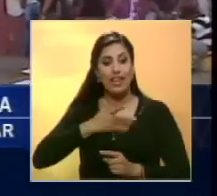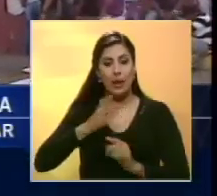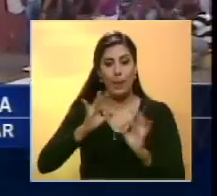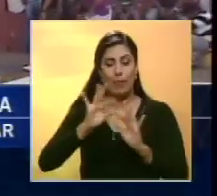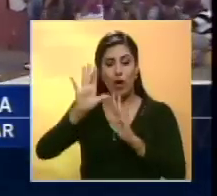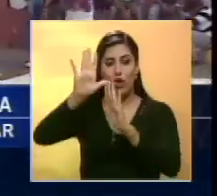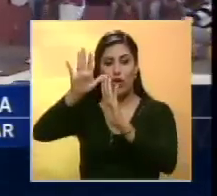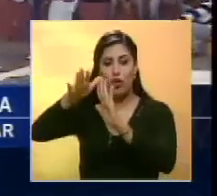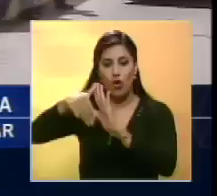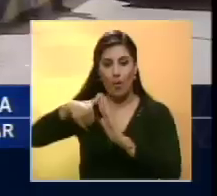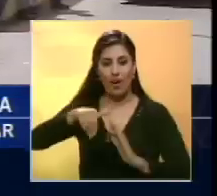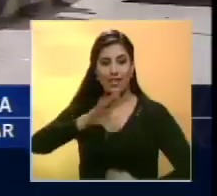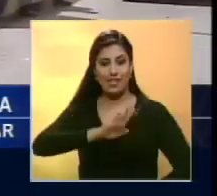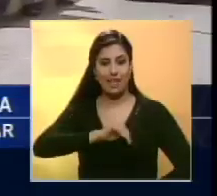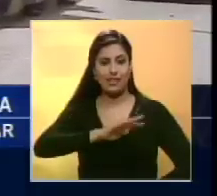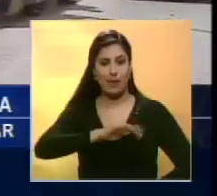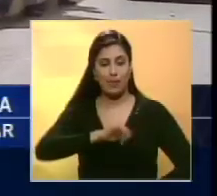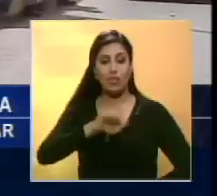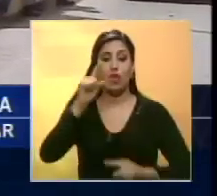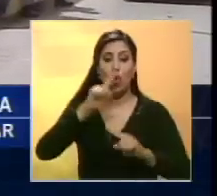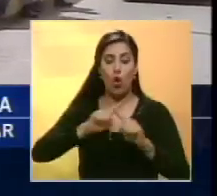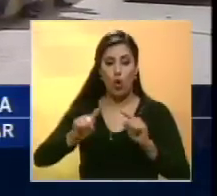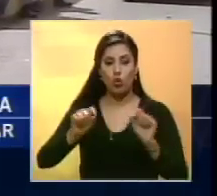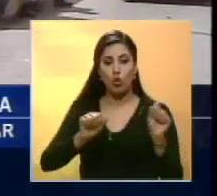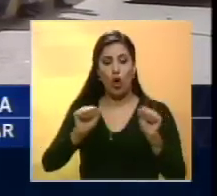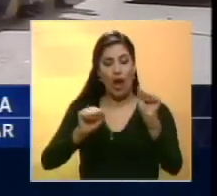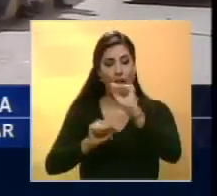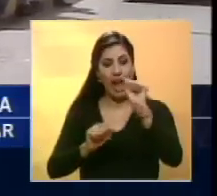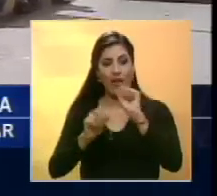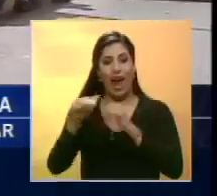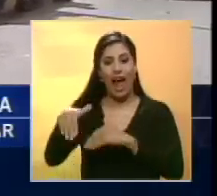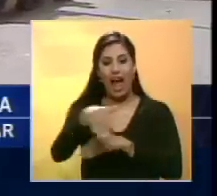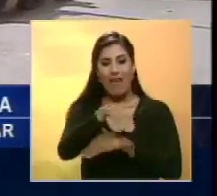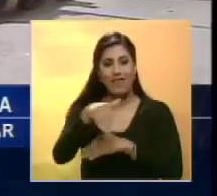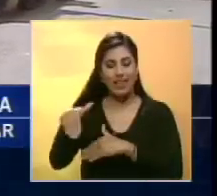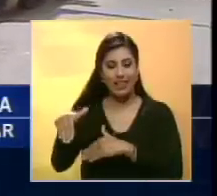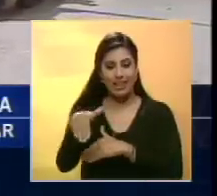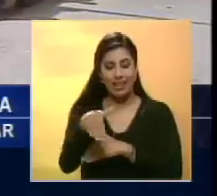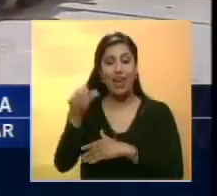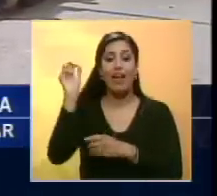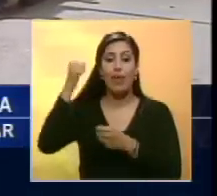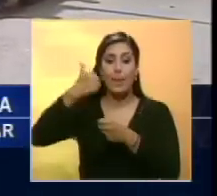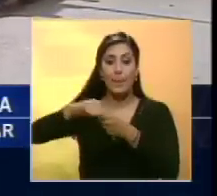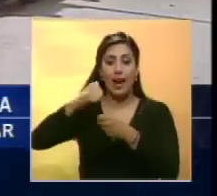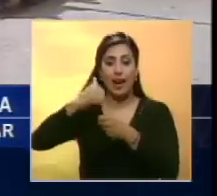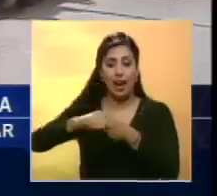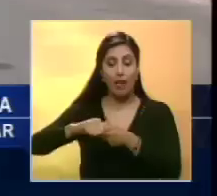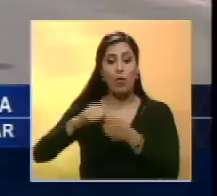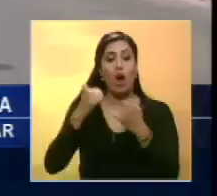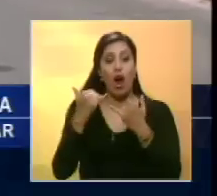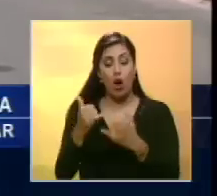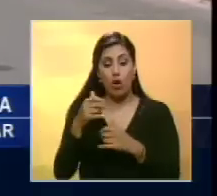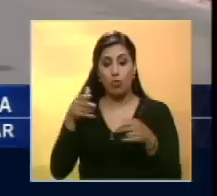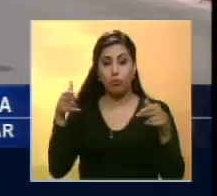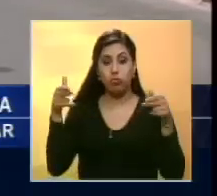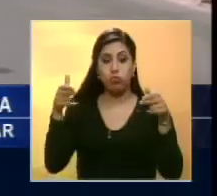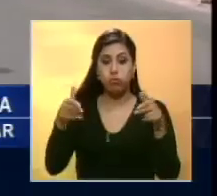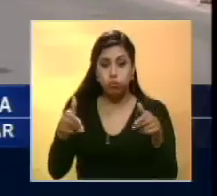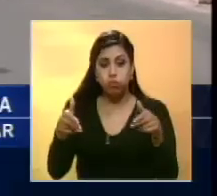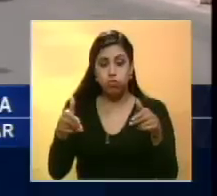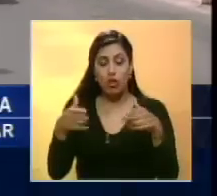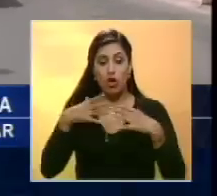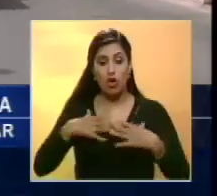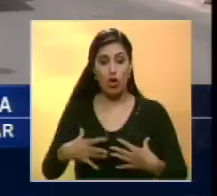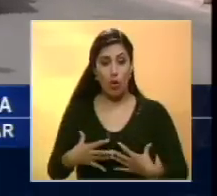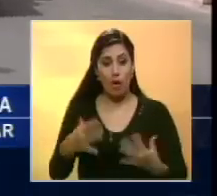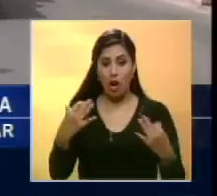un funcionario del CICPC mientras conducía su vehículo por la avenida Guajira de Maracaibo. Al momento de ser abordado, el funcionario vestido